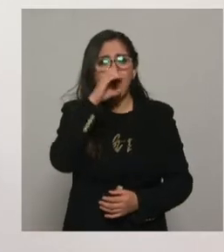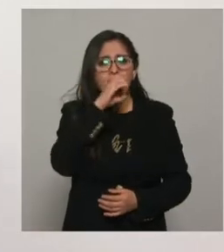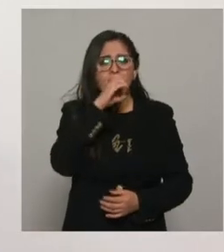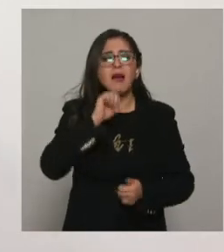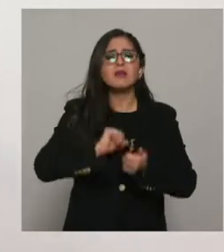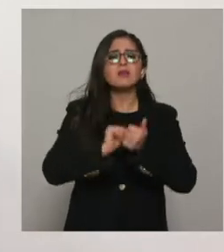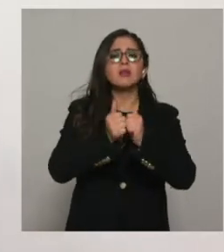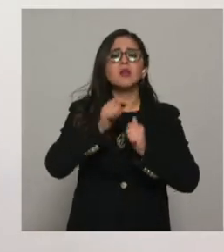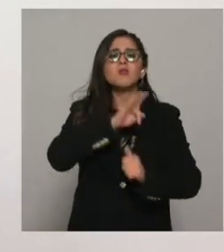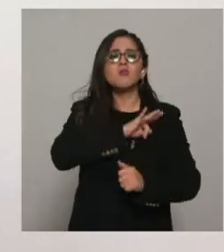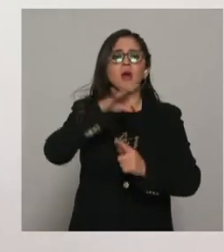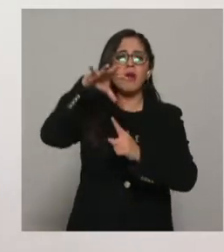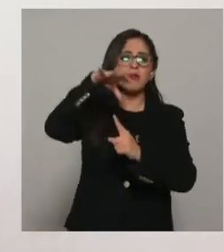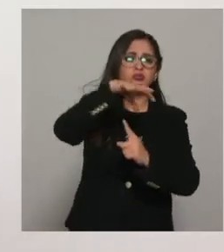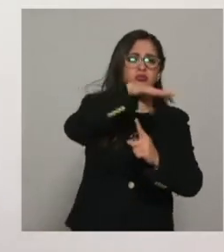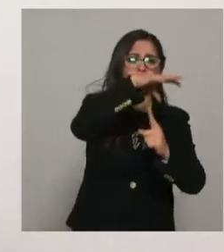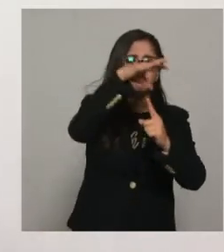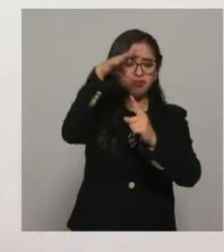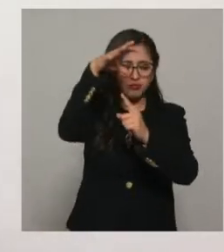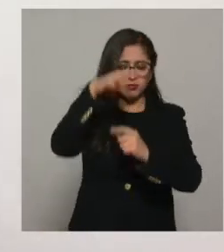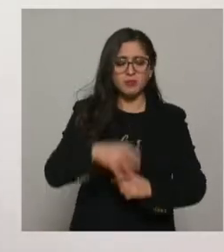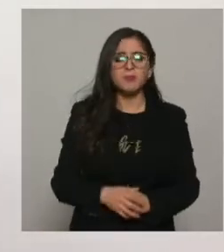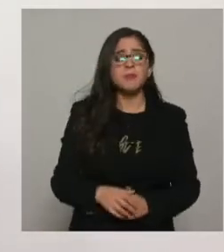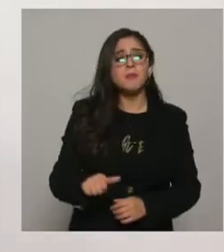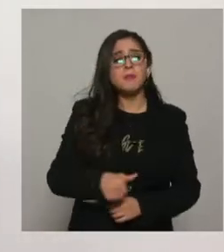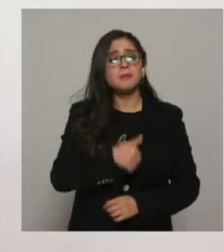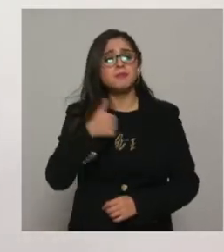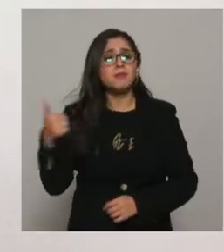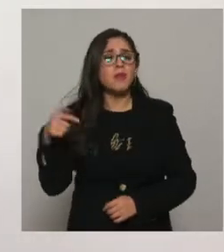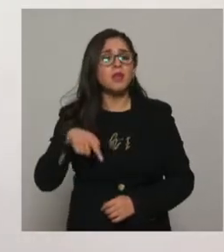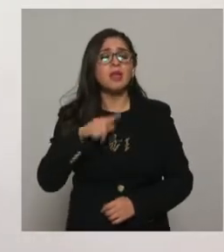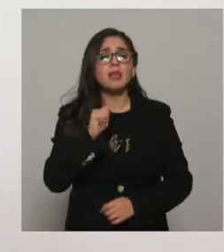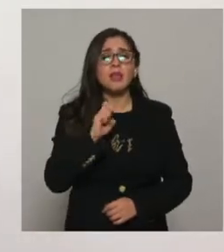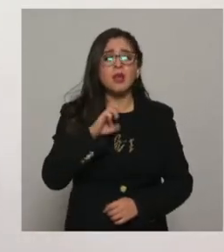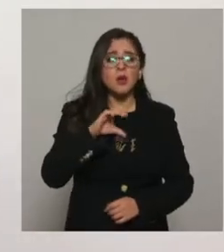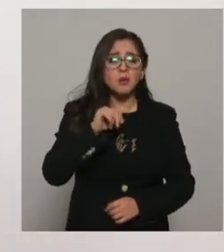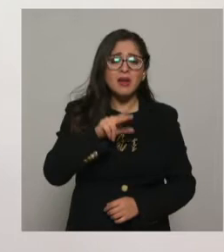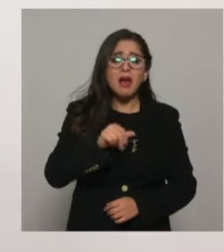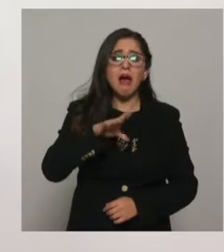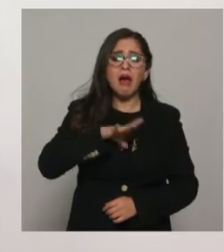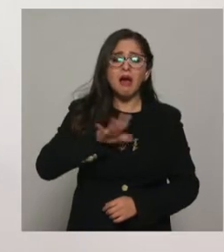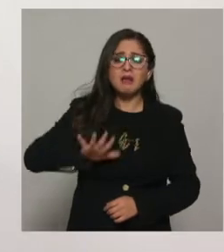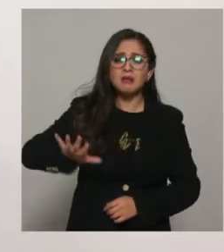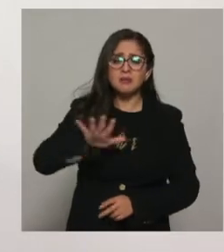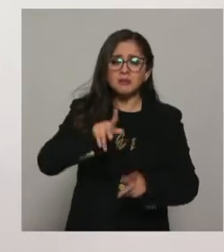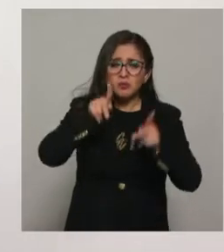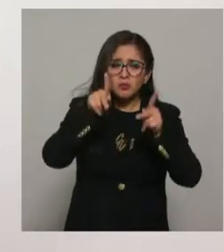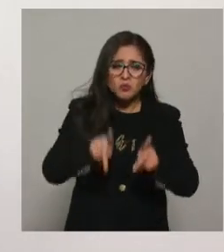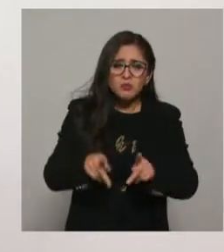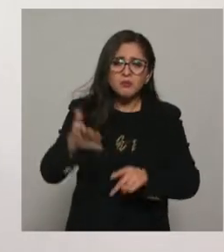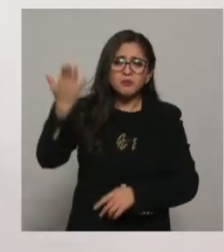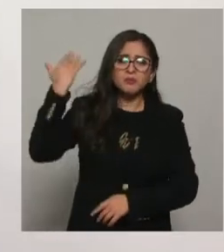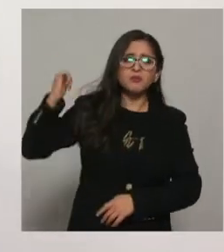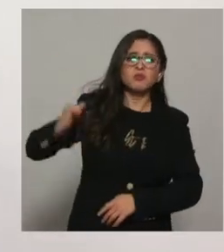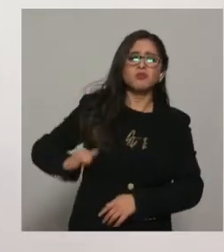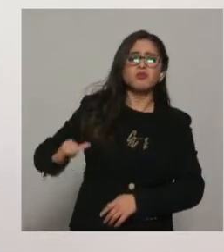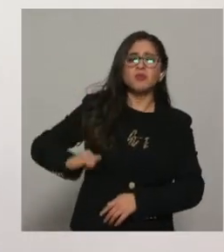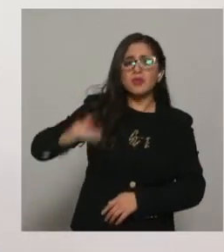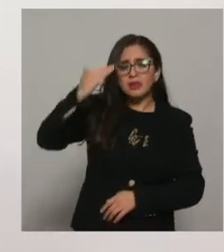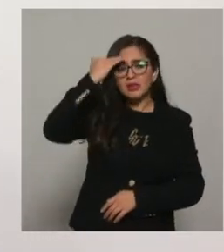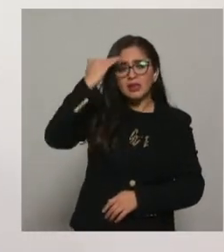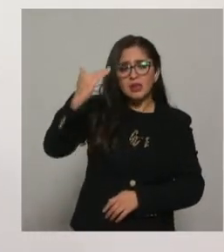pueblos es Tecomil, ahí donde están las tumbas, que se remontan a la época de la colonia. Con